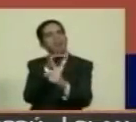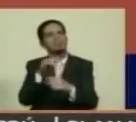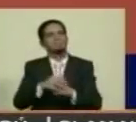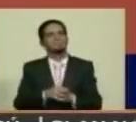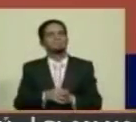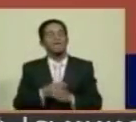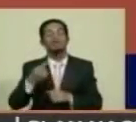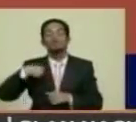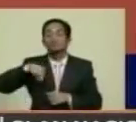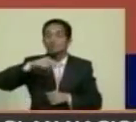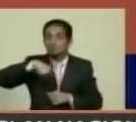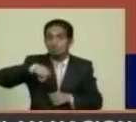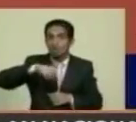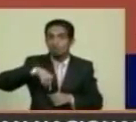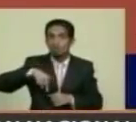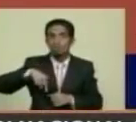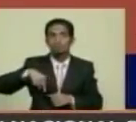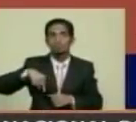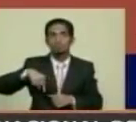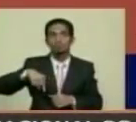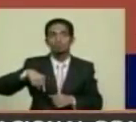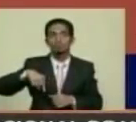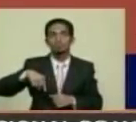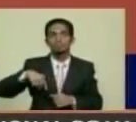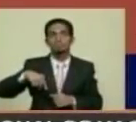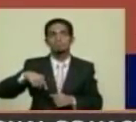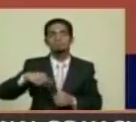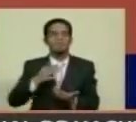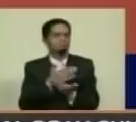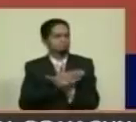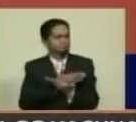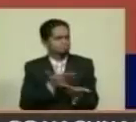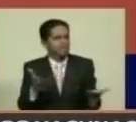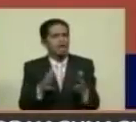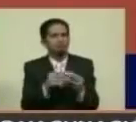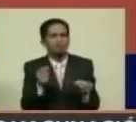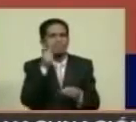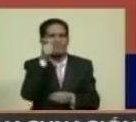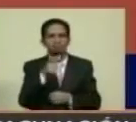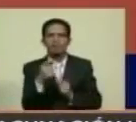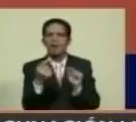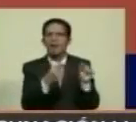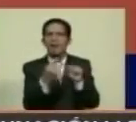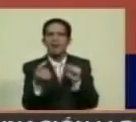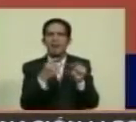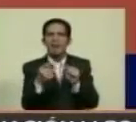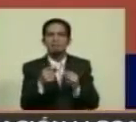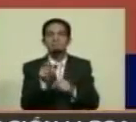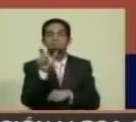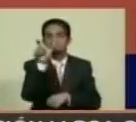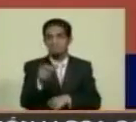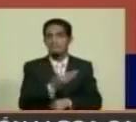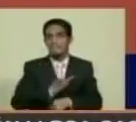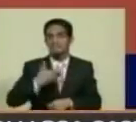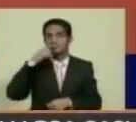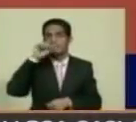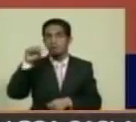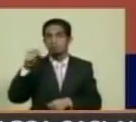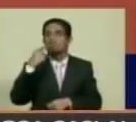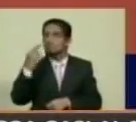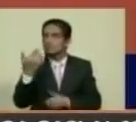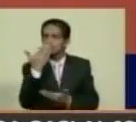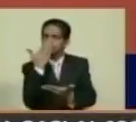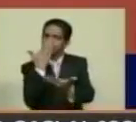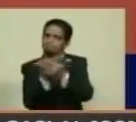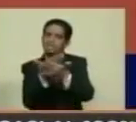Nosotros, en efecto, recibimos a todos los que quieran venir a hablar con nosotros. El mismo presidente Nicolás Maduro lo dijo en Naciones Unidas